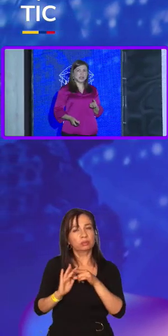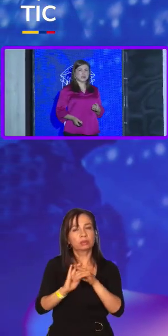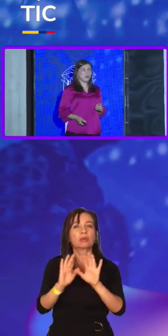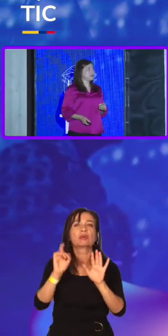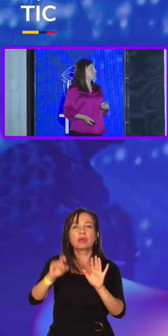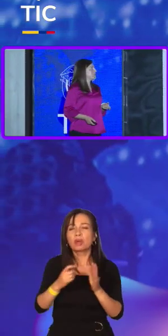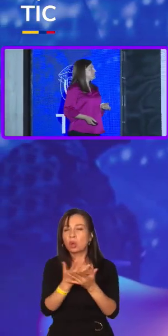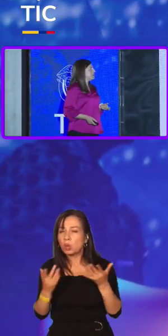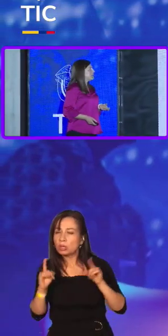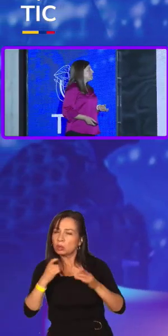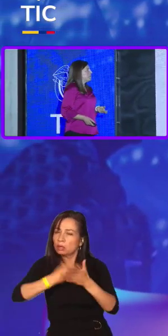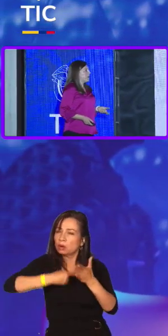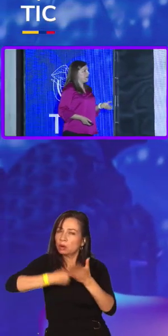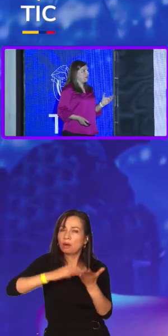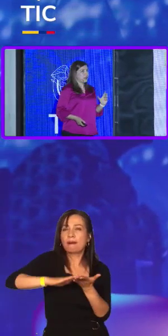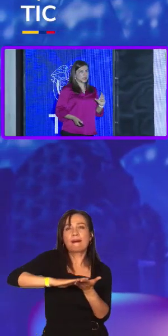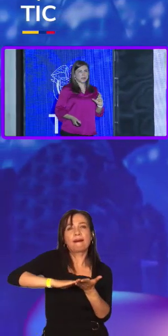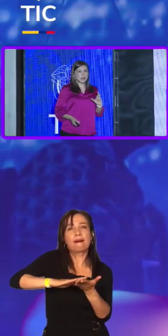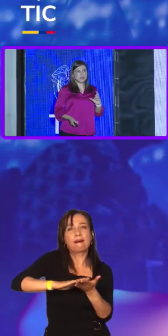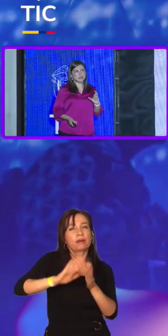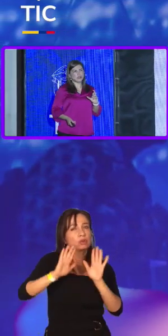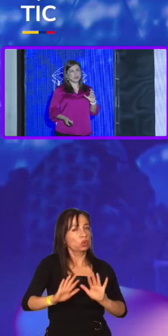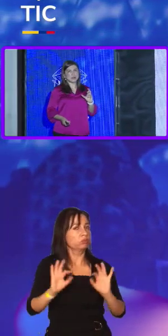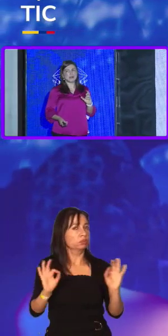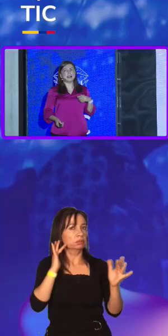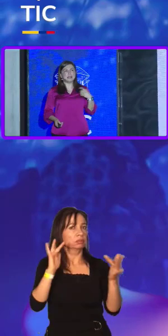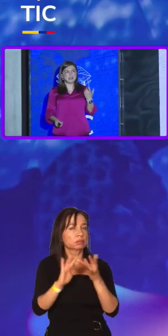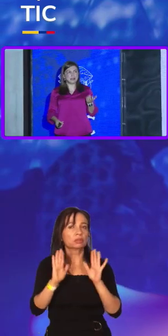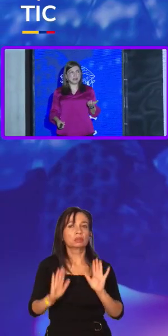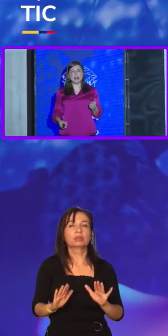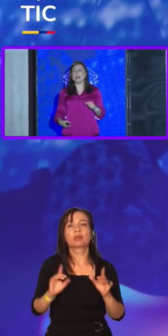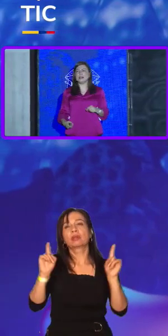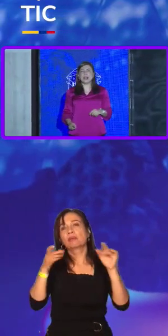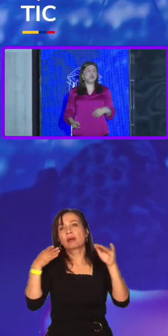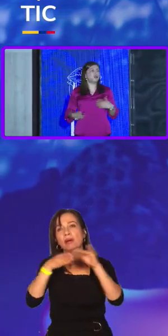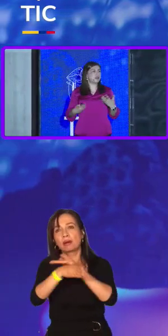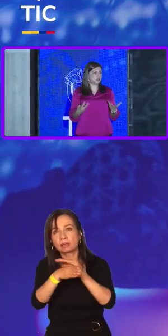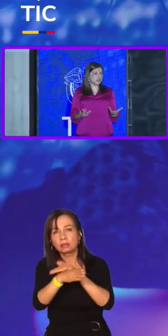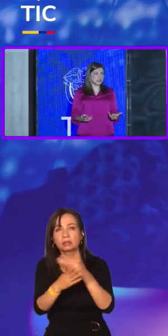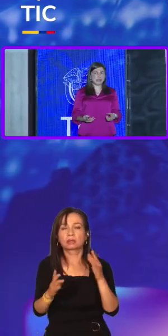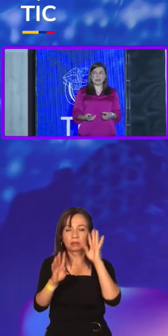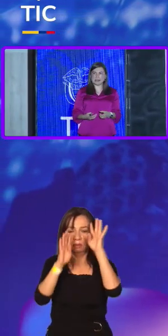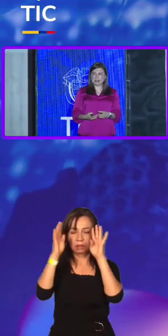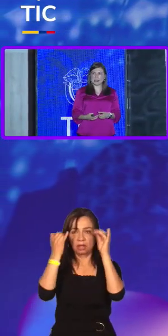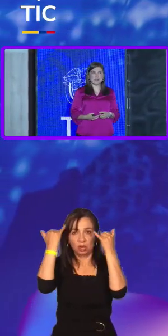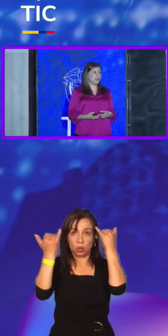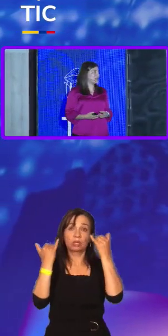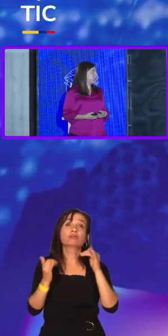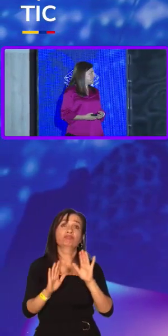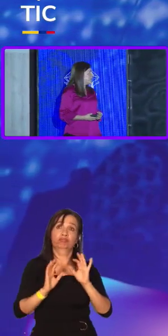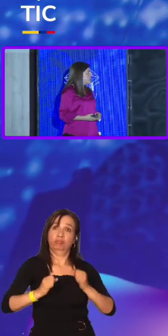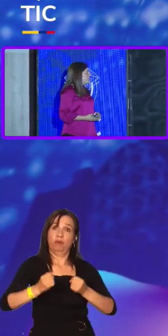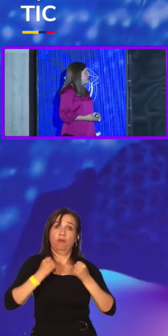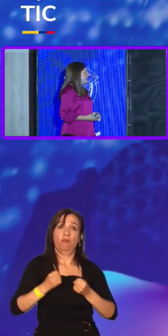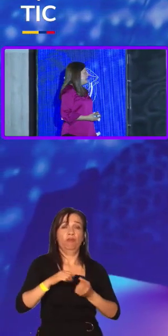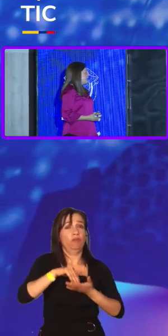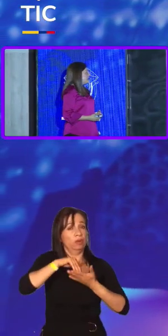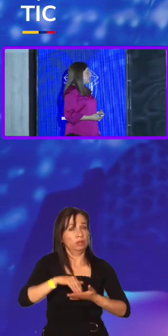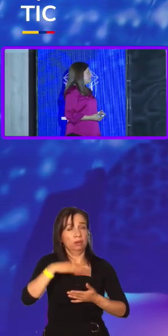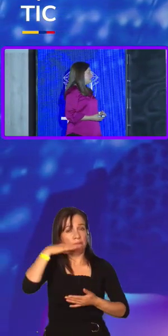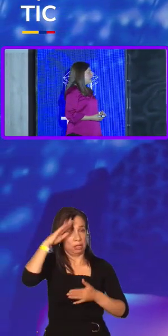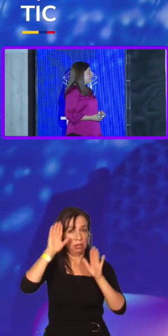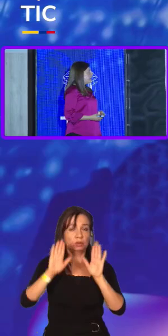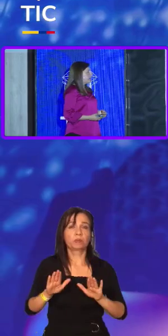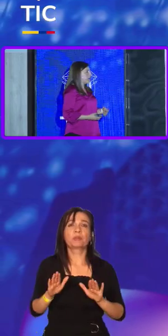como cuestión de afinar algunas cosas, ¿verdad? Afinar temas, nos comentaban, de accesibilidad, innovación ya estaba bastante